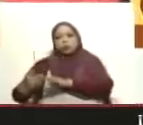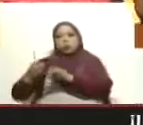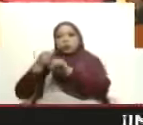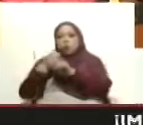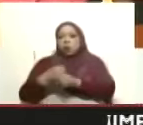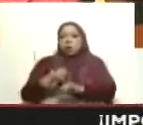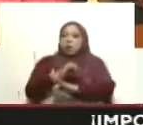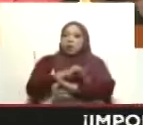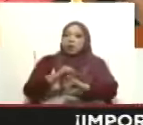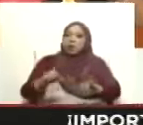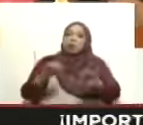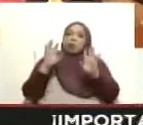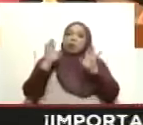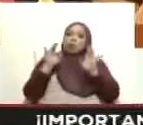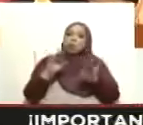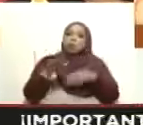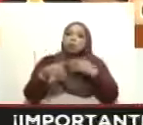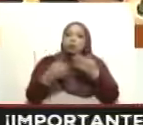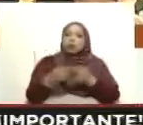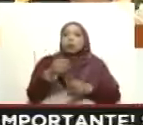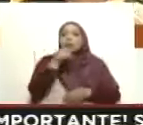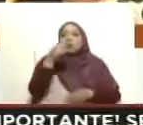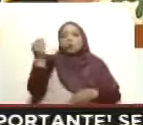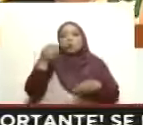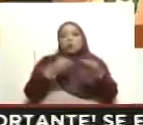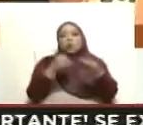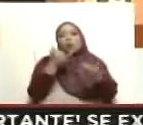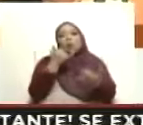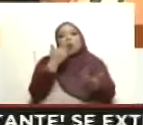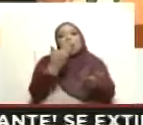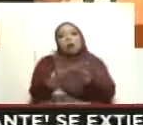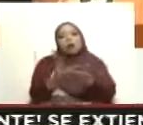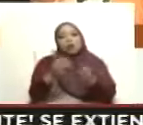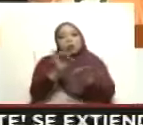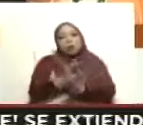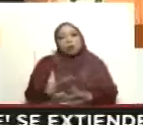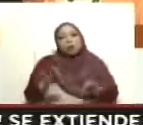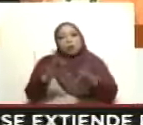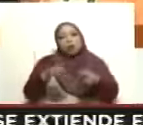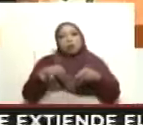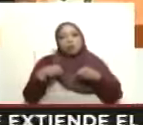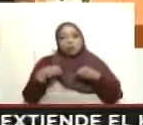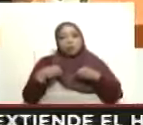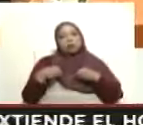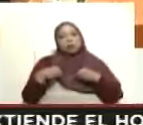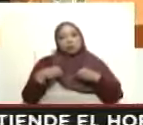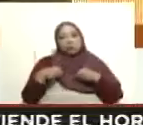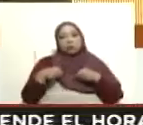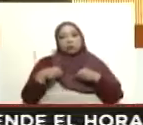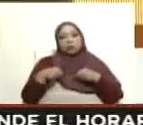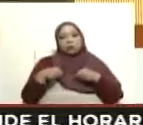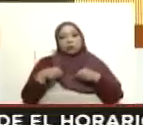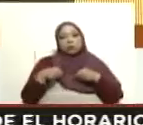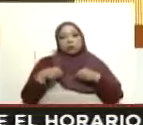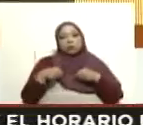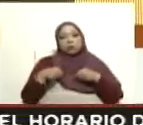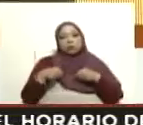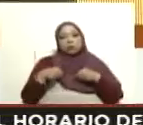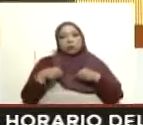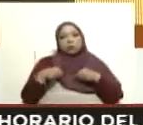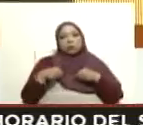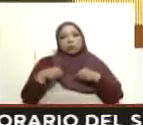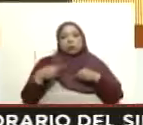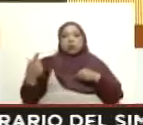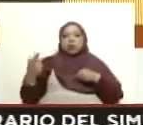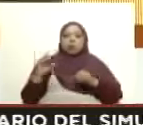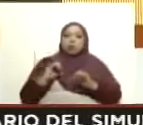caminaron kilómetros para decir solamente para decir para advertir para dar una